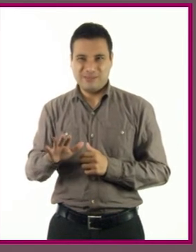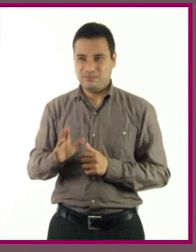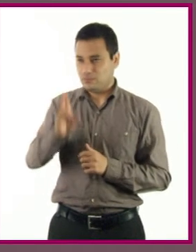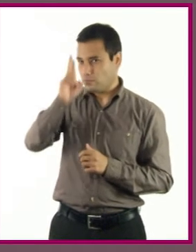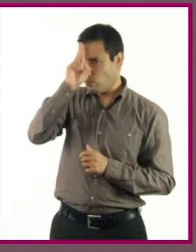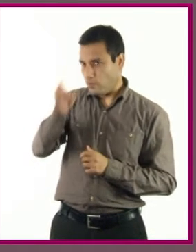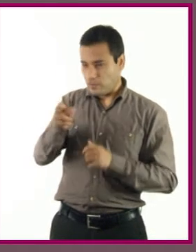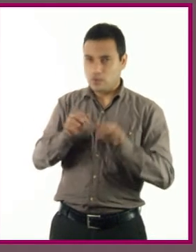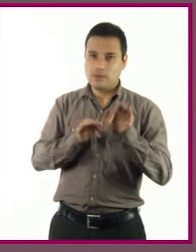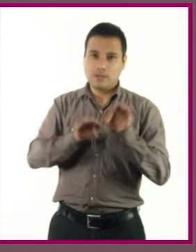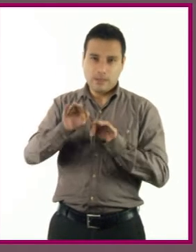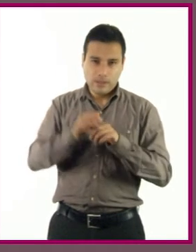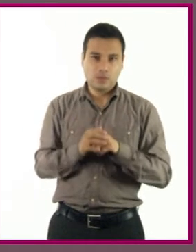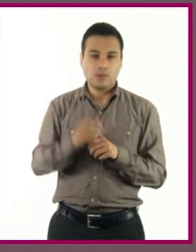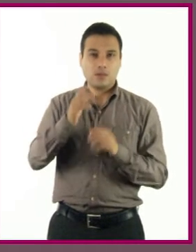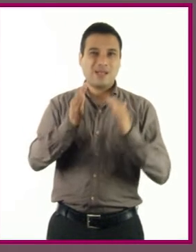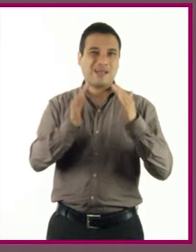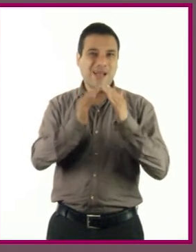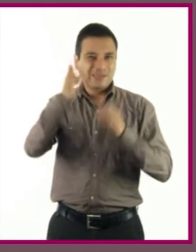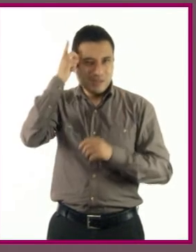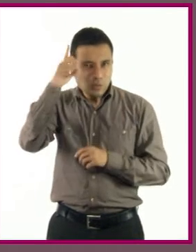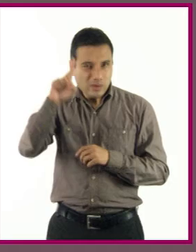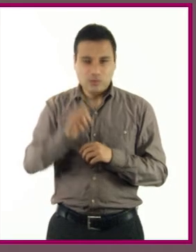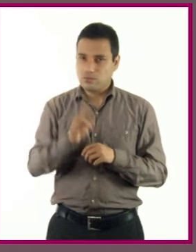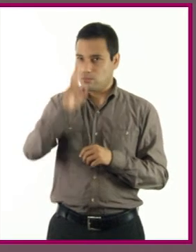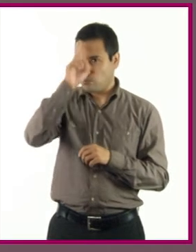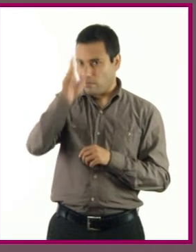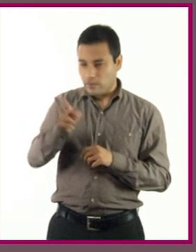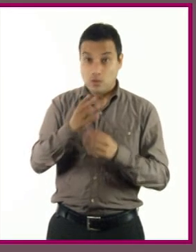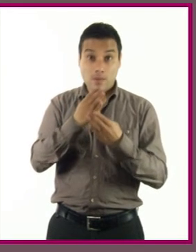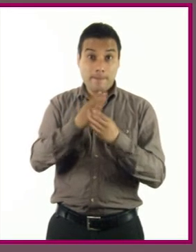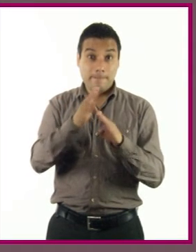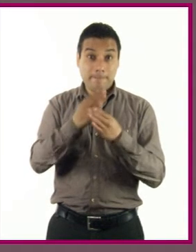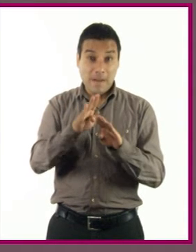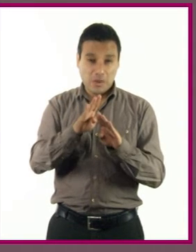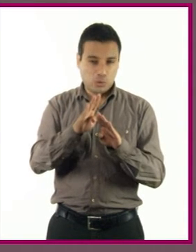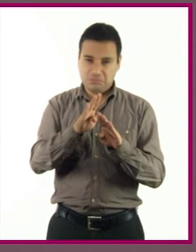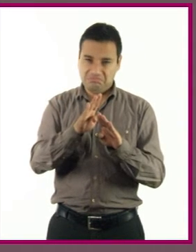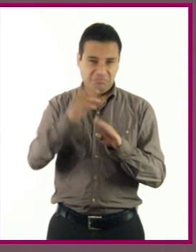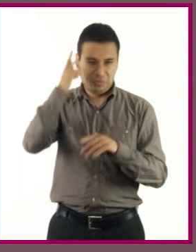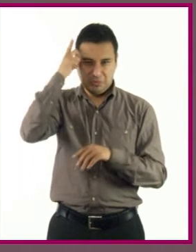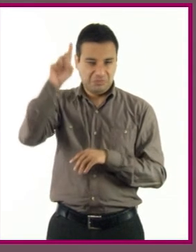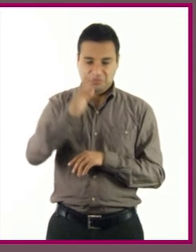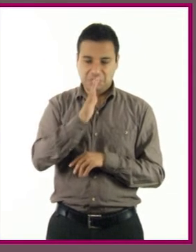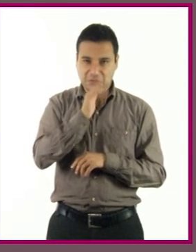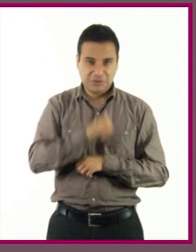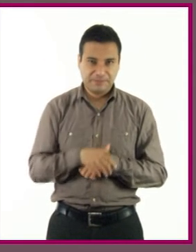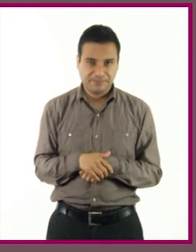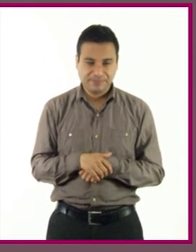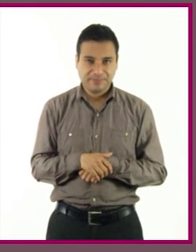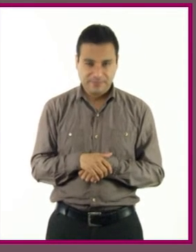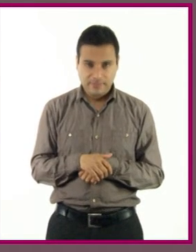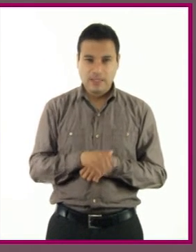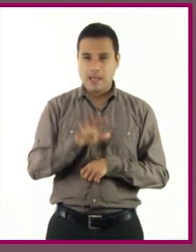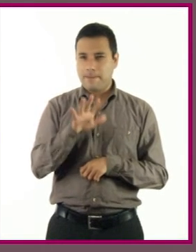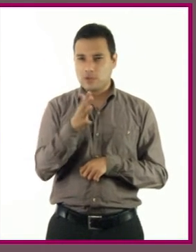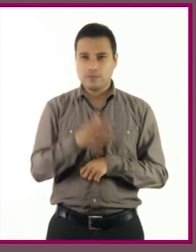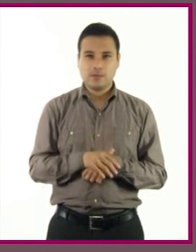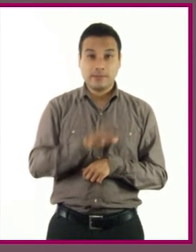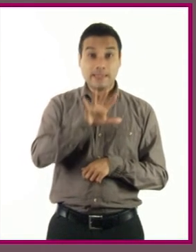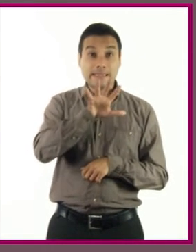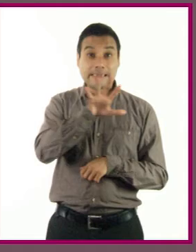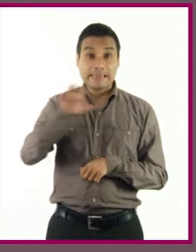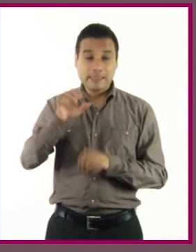trabajar, a tener propiedades o una cuenta en el banco. Alrededor de 500 millones